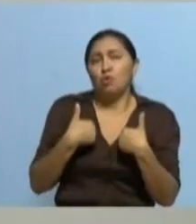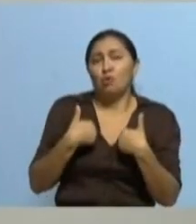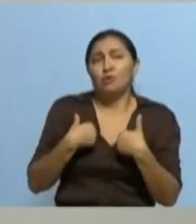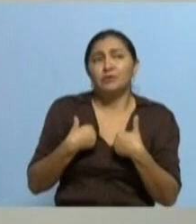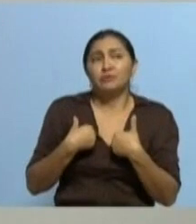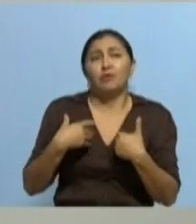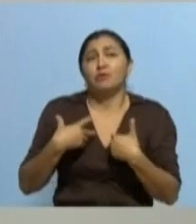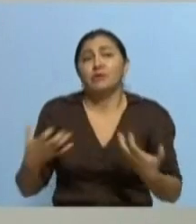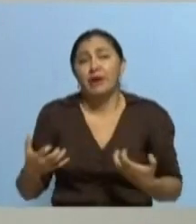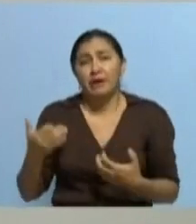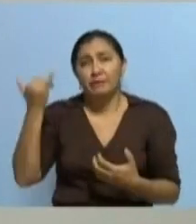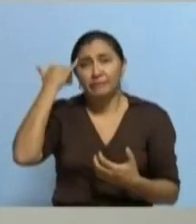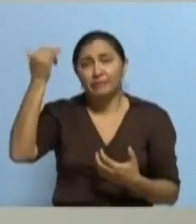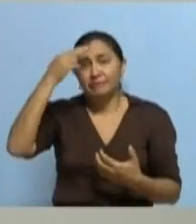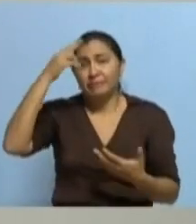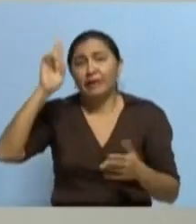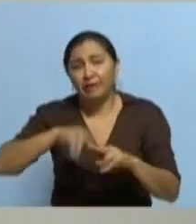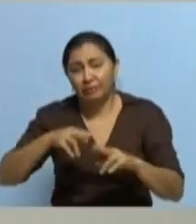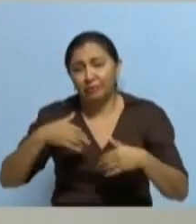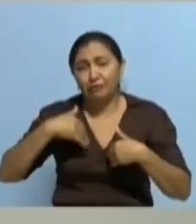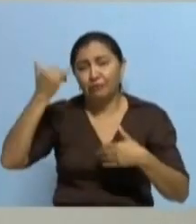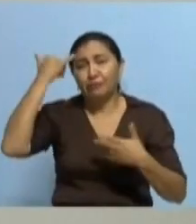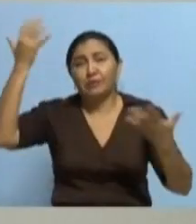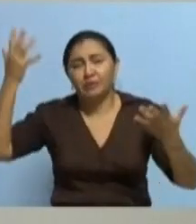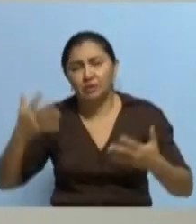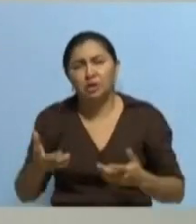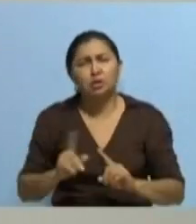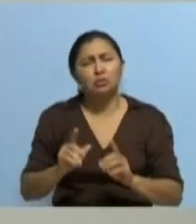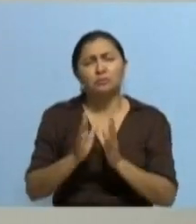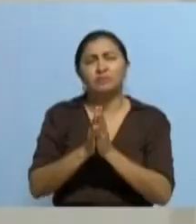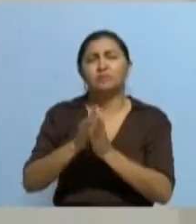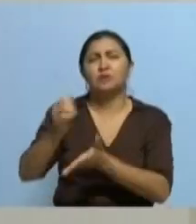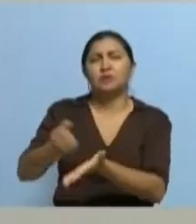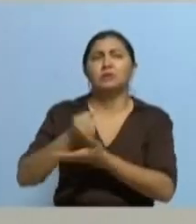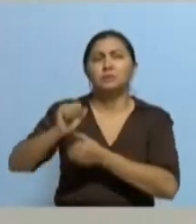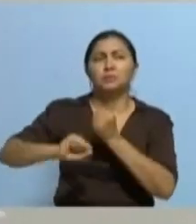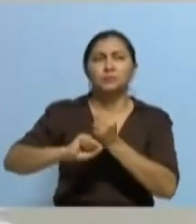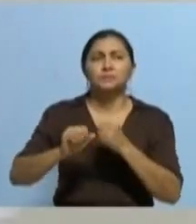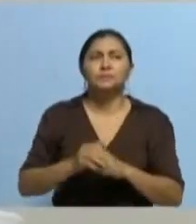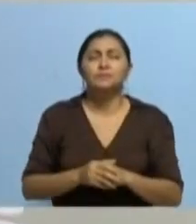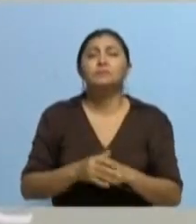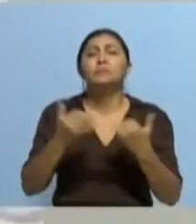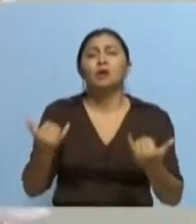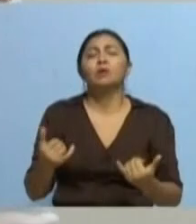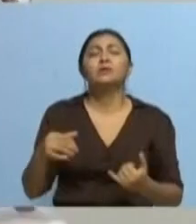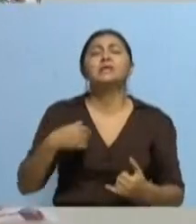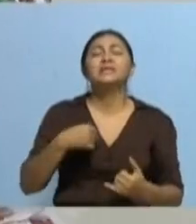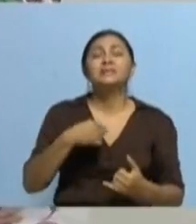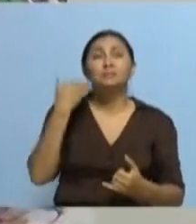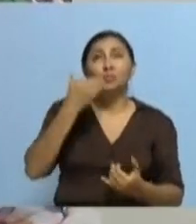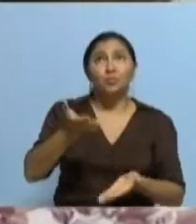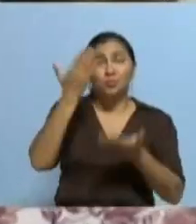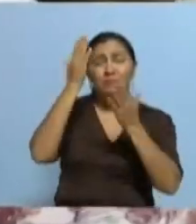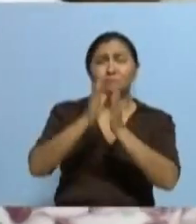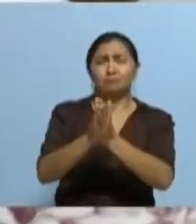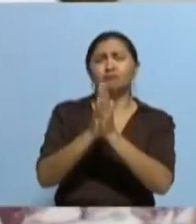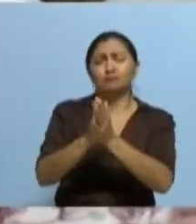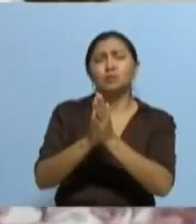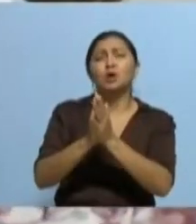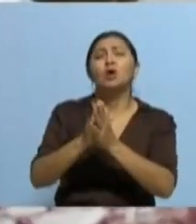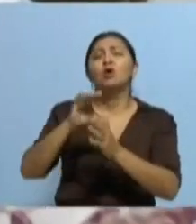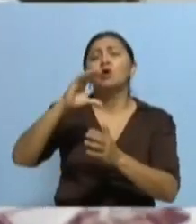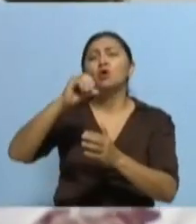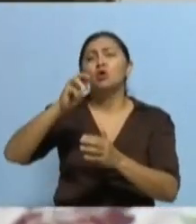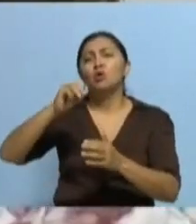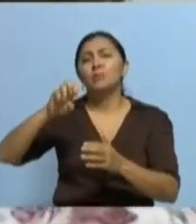he inventado. Necesito su colaboración. Hoy le hace un clamor a Comeva EPS para que le garanticen